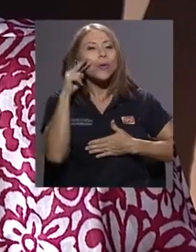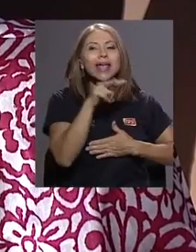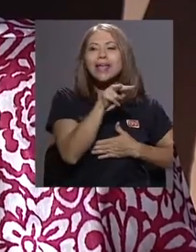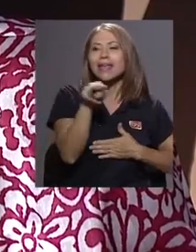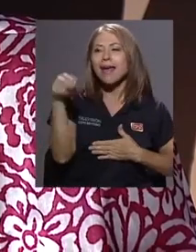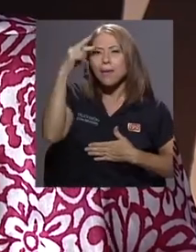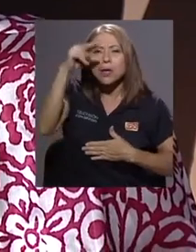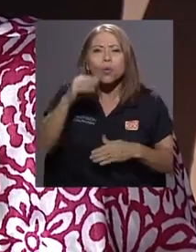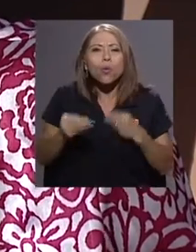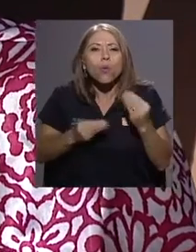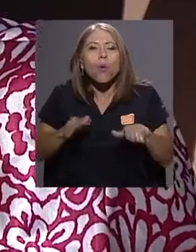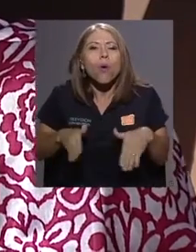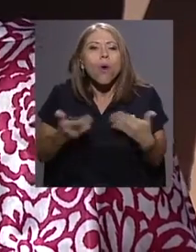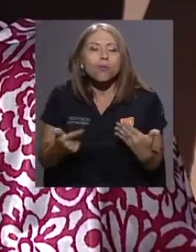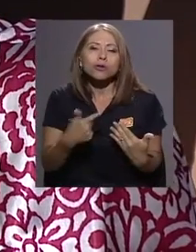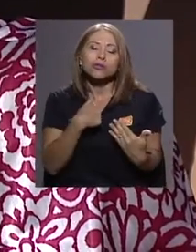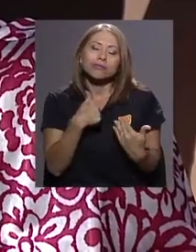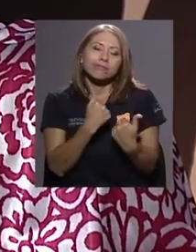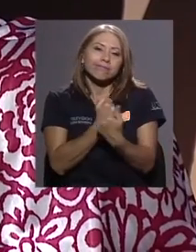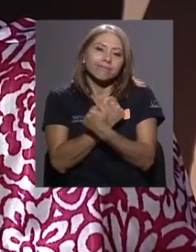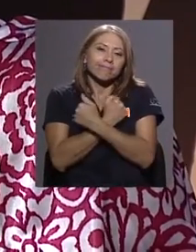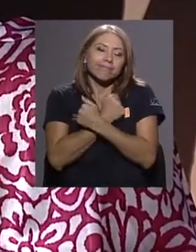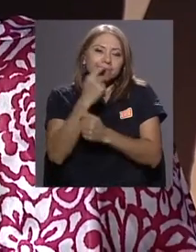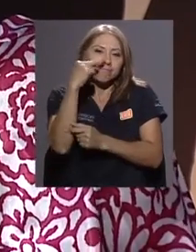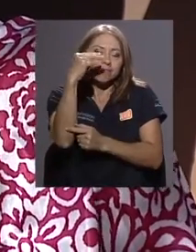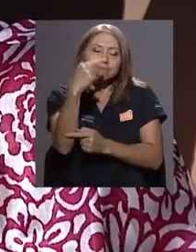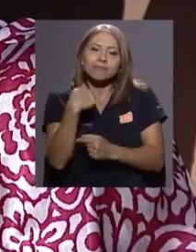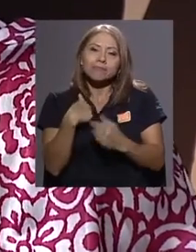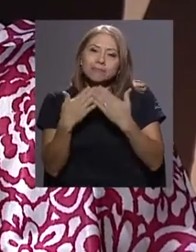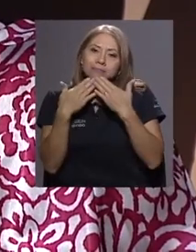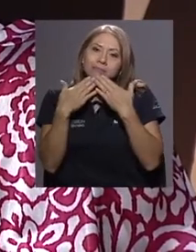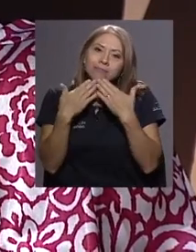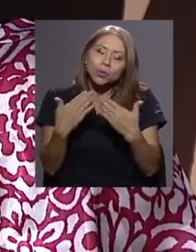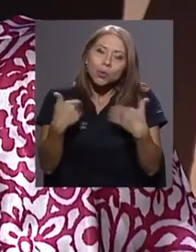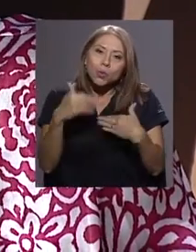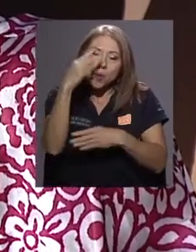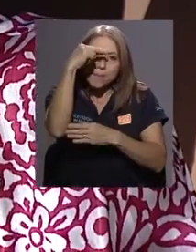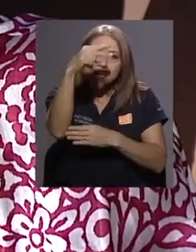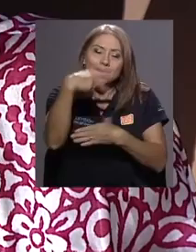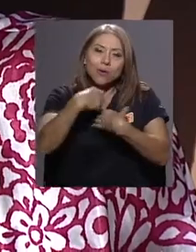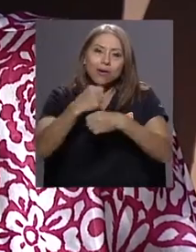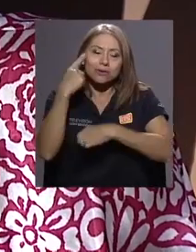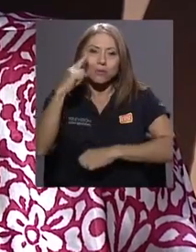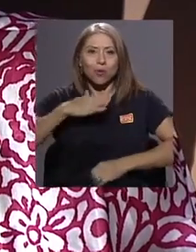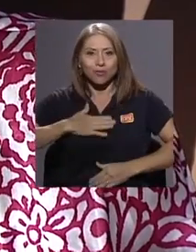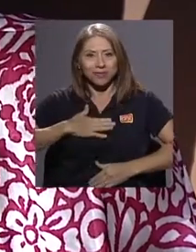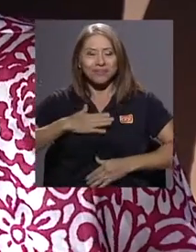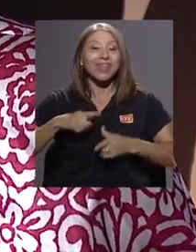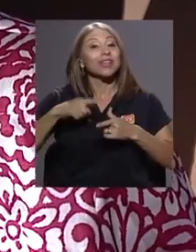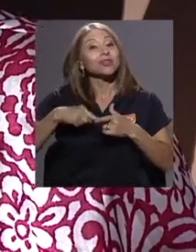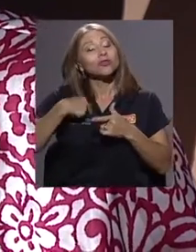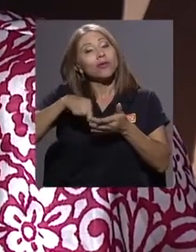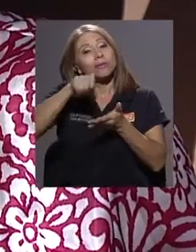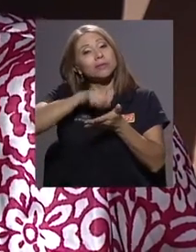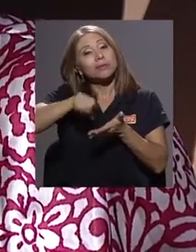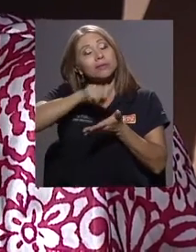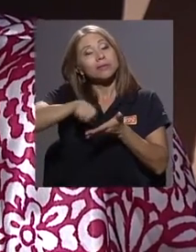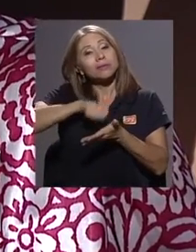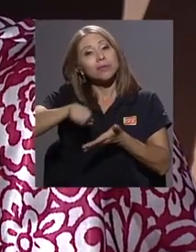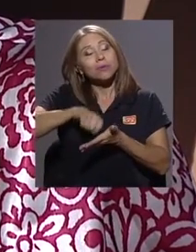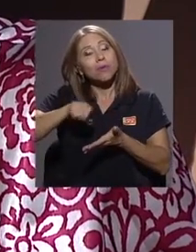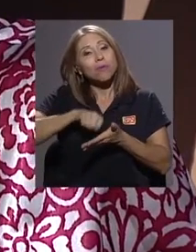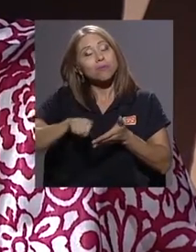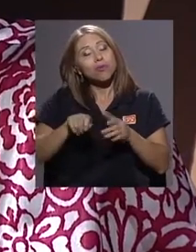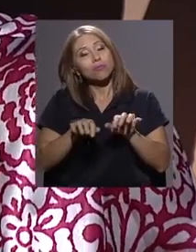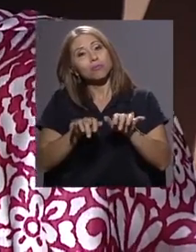méxico como le agradezco lo que todo lo que he hecho méxico por mí entonces me puede escribir y pues quedó bastante